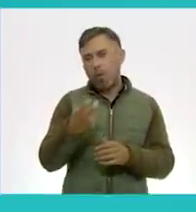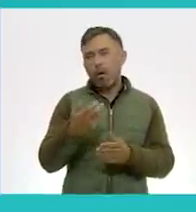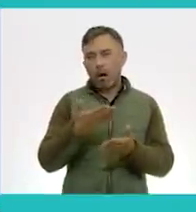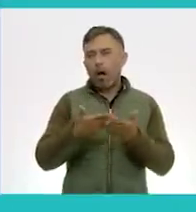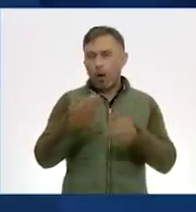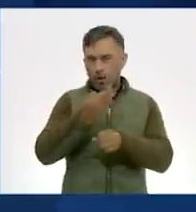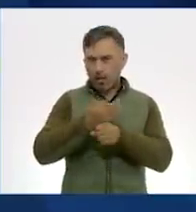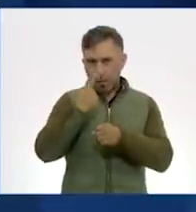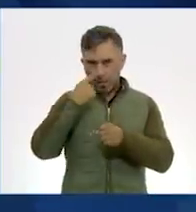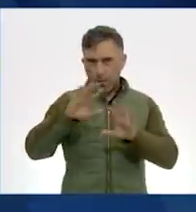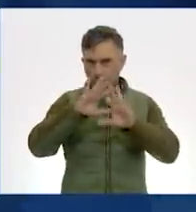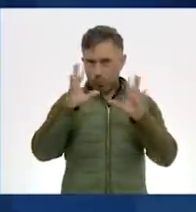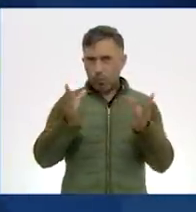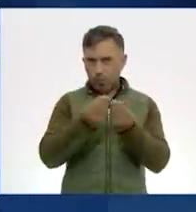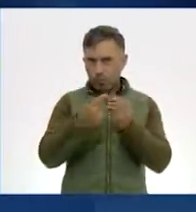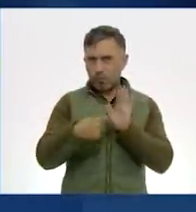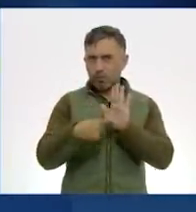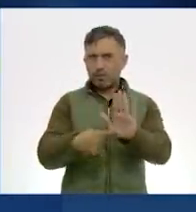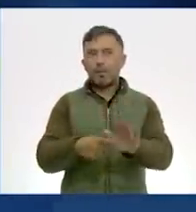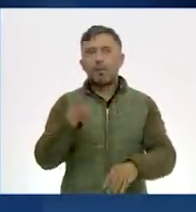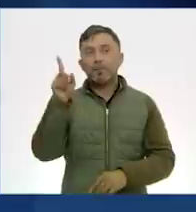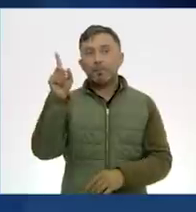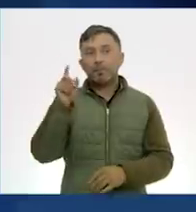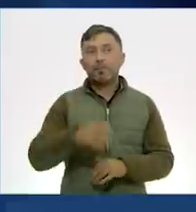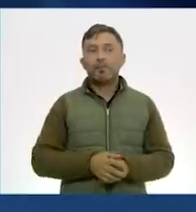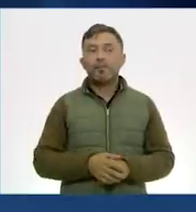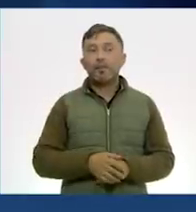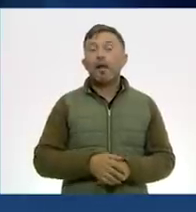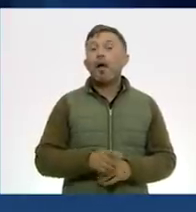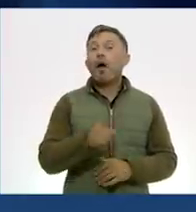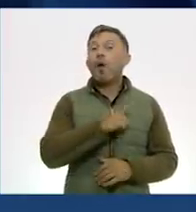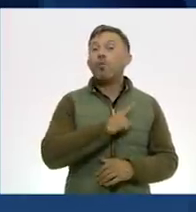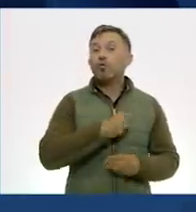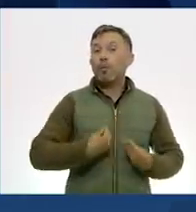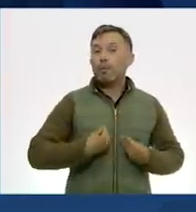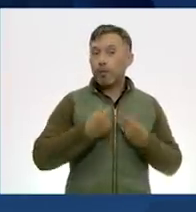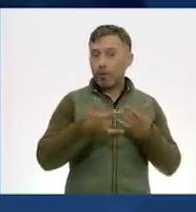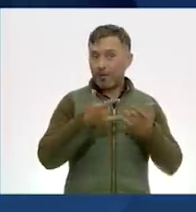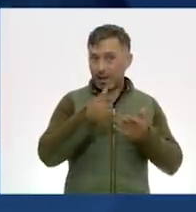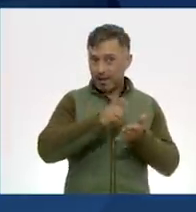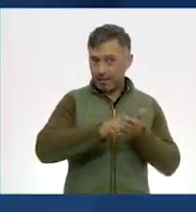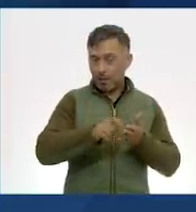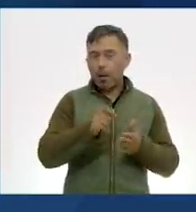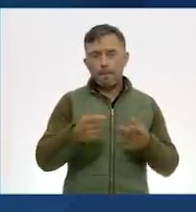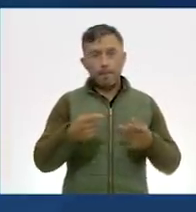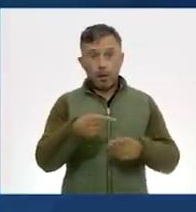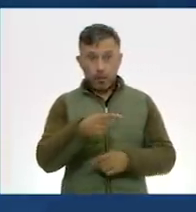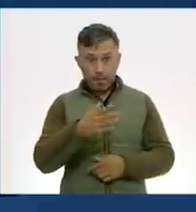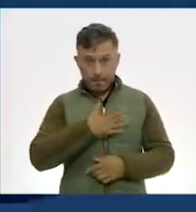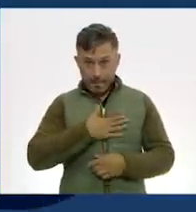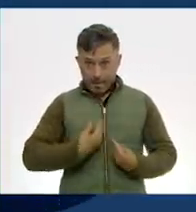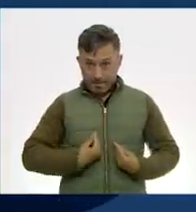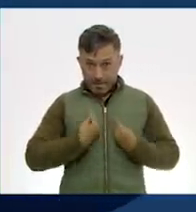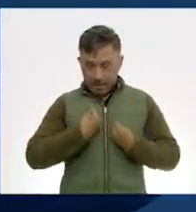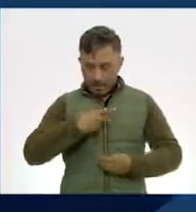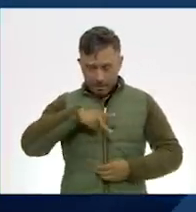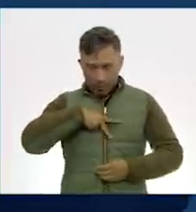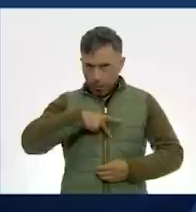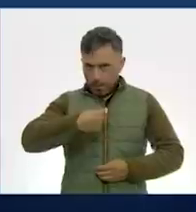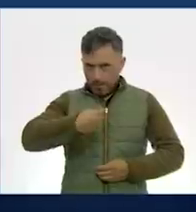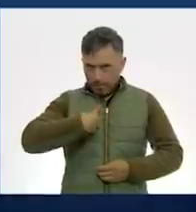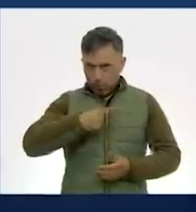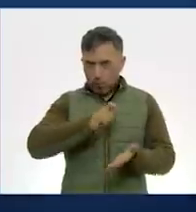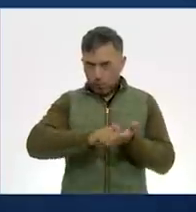completo. Mira, tenemos de los datos de la autobiografía que le escribe la misma persona que narra su vida. Se escribe